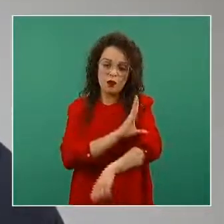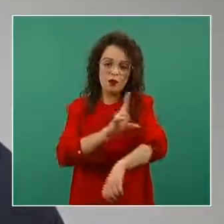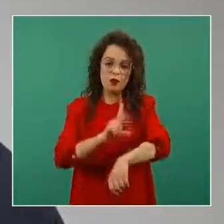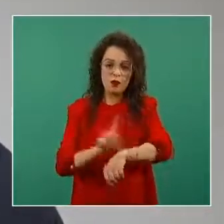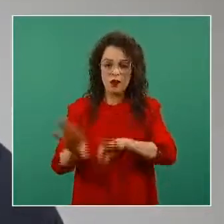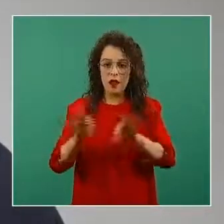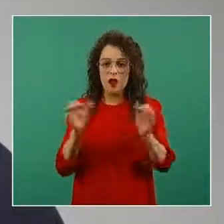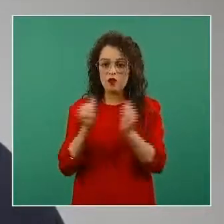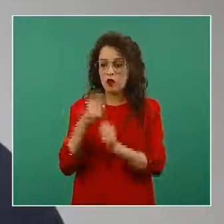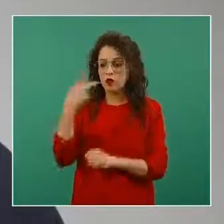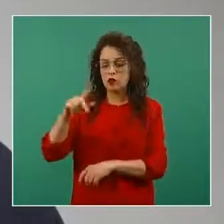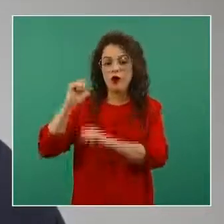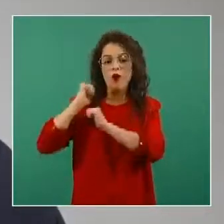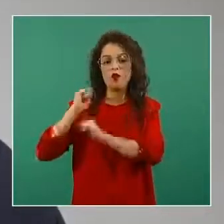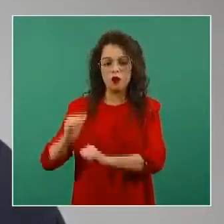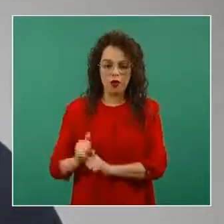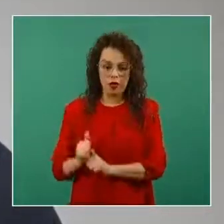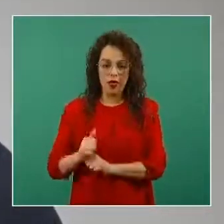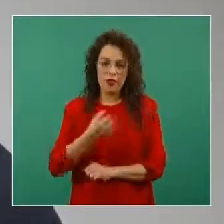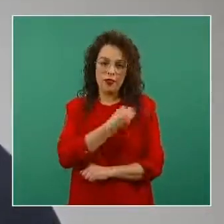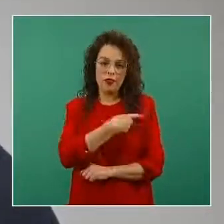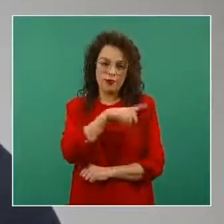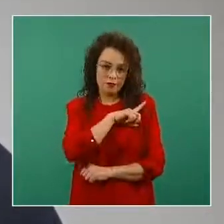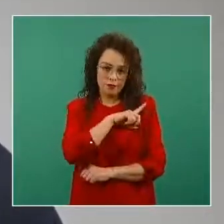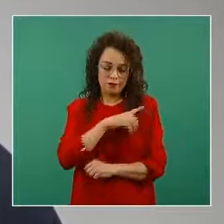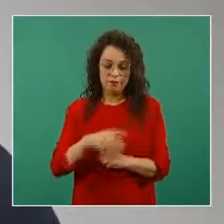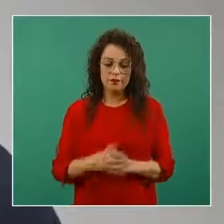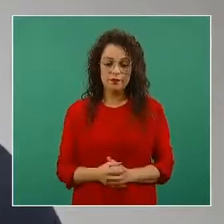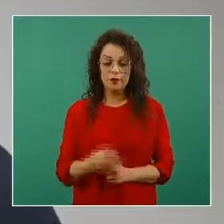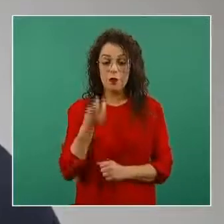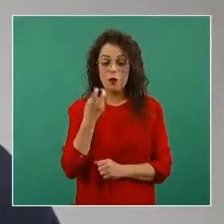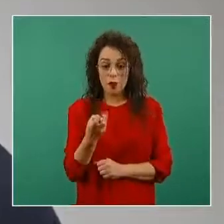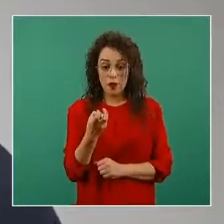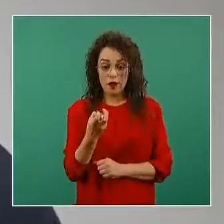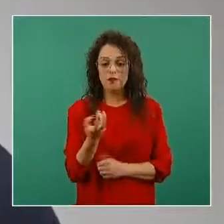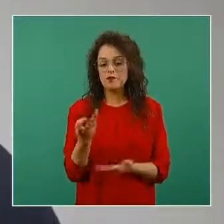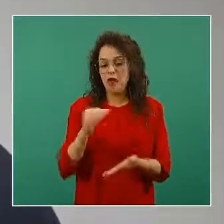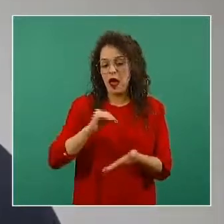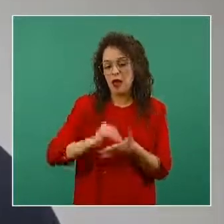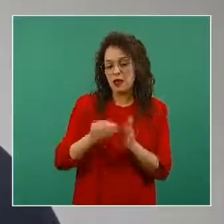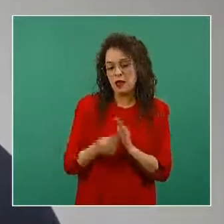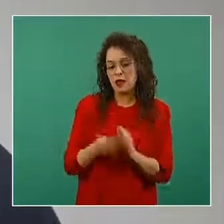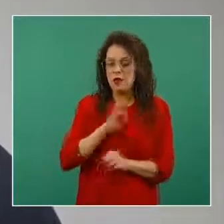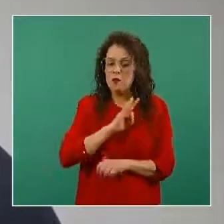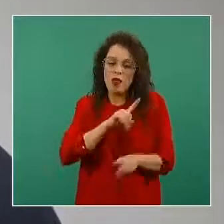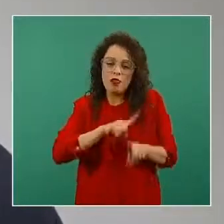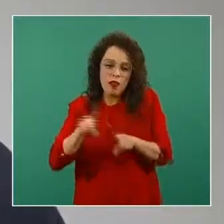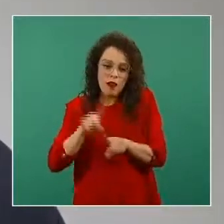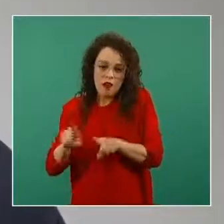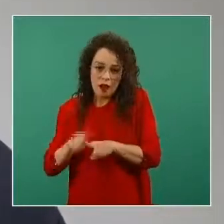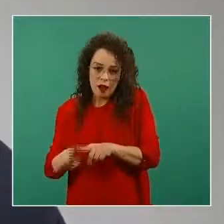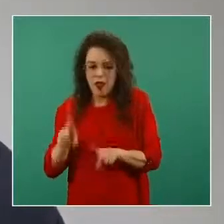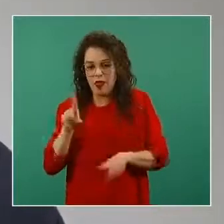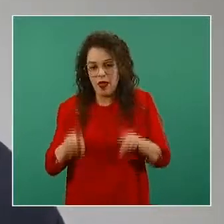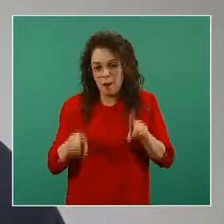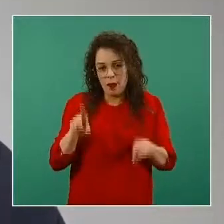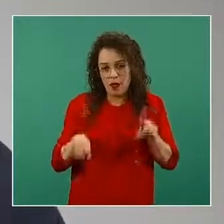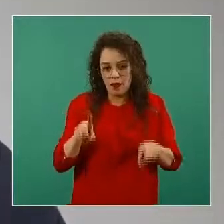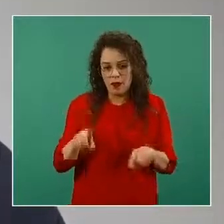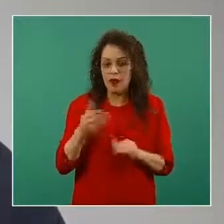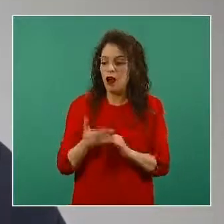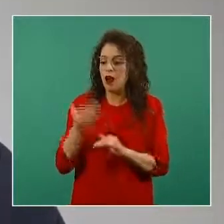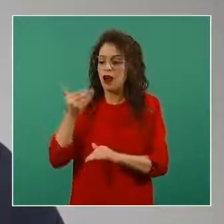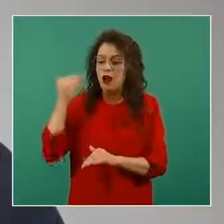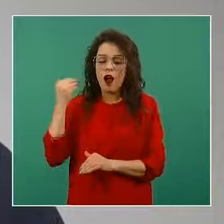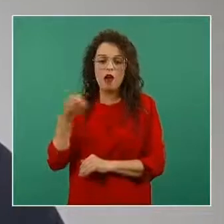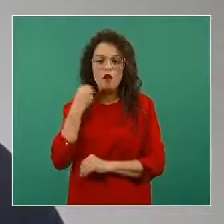autoridades sanitarias estatales. Y por eso las estrategias pueden variar y pueden ser diferentes. Lo decíamos en conferencias